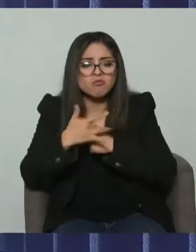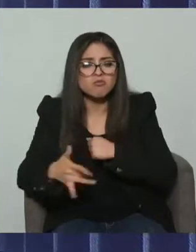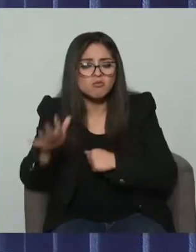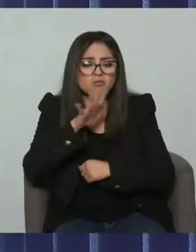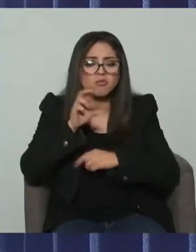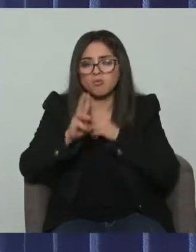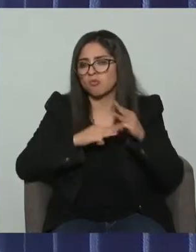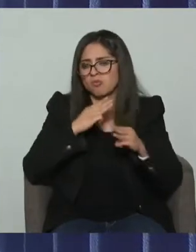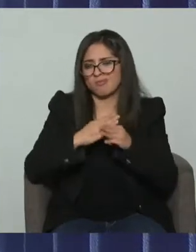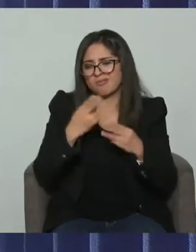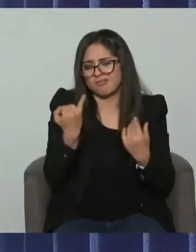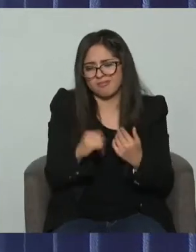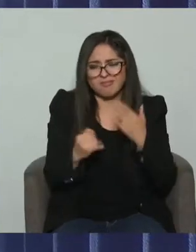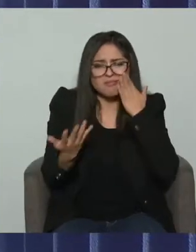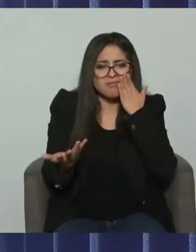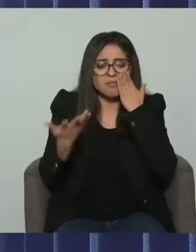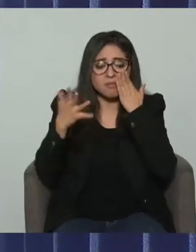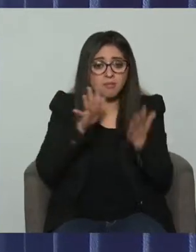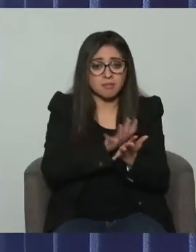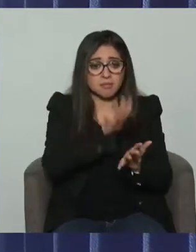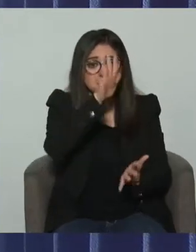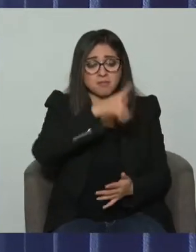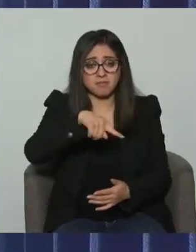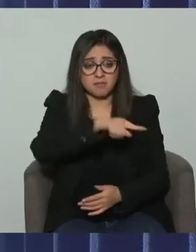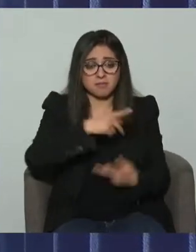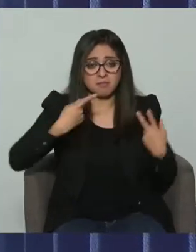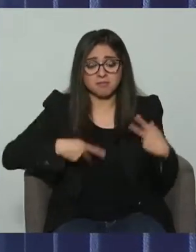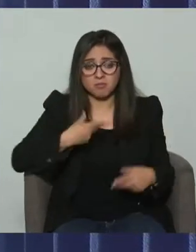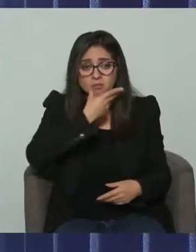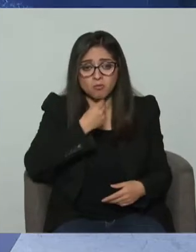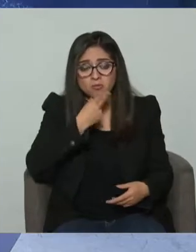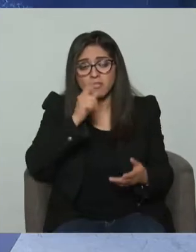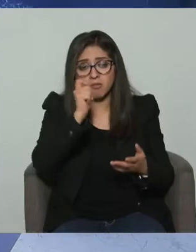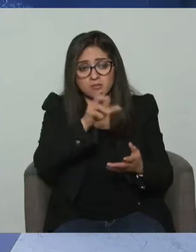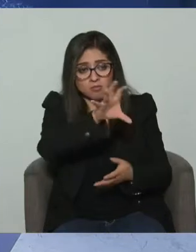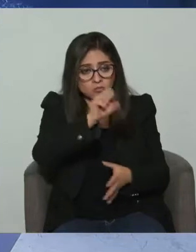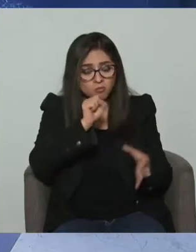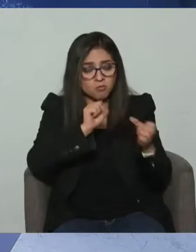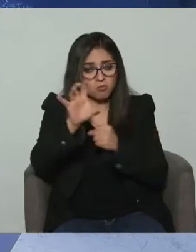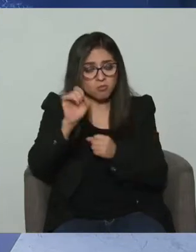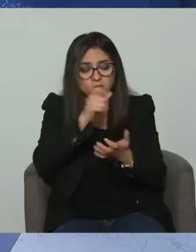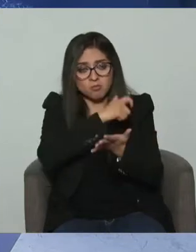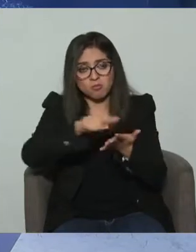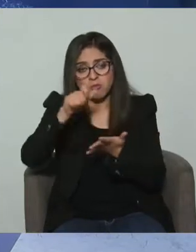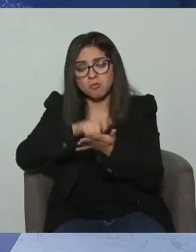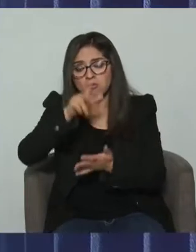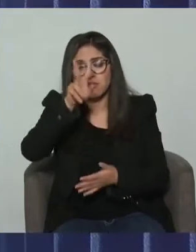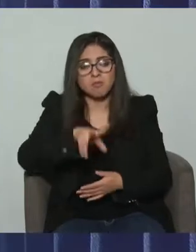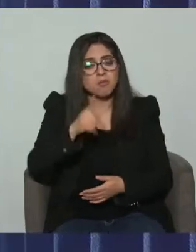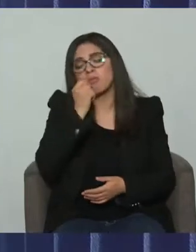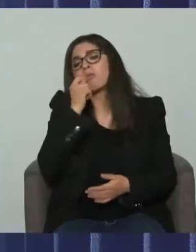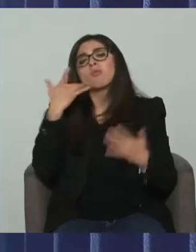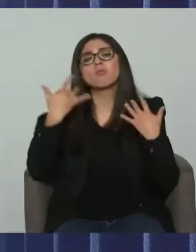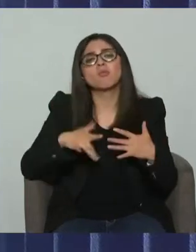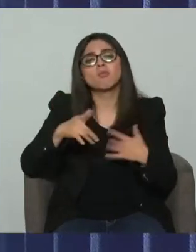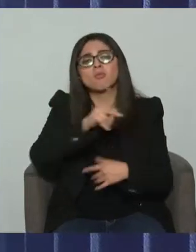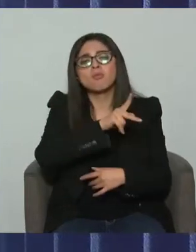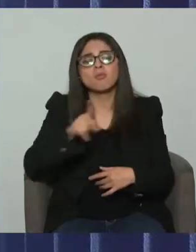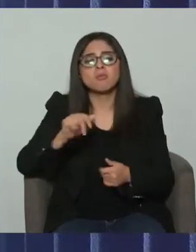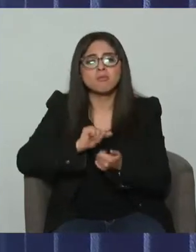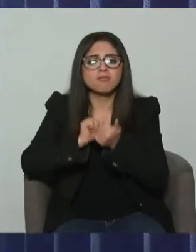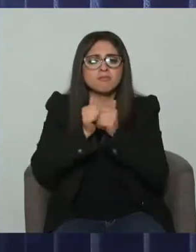trabajo y la visión que tenemos con este balance, es decir, a ver, desde nuestra experiencia en territorio y lo que vemos todos los días con las familias y los niños y las niñas